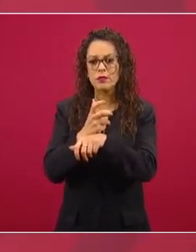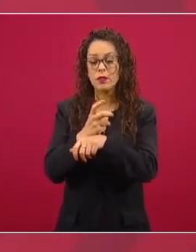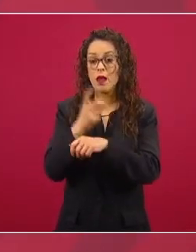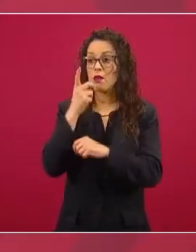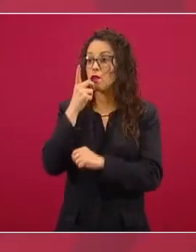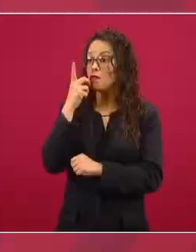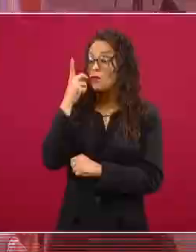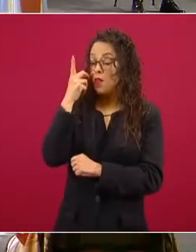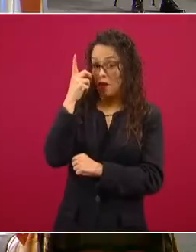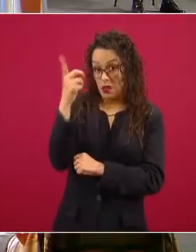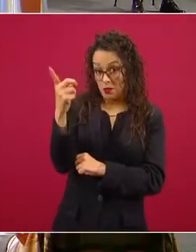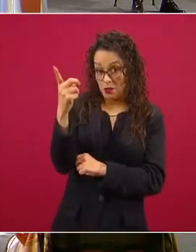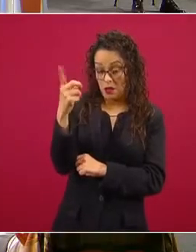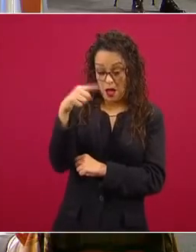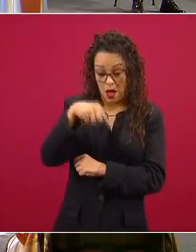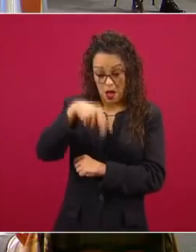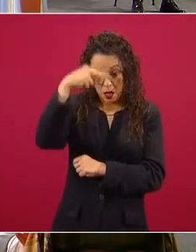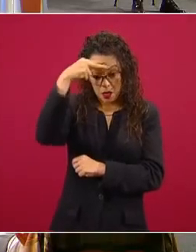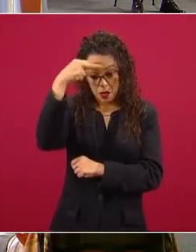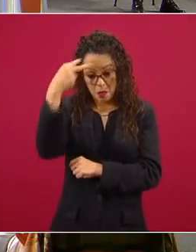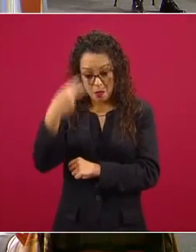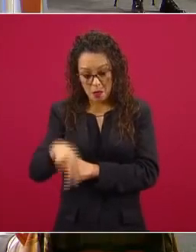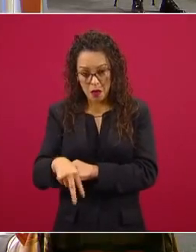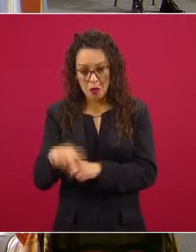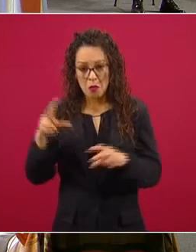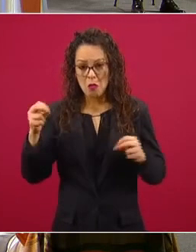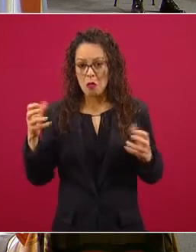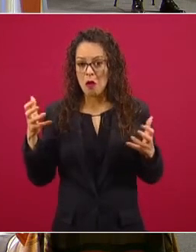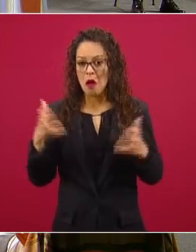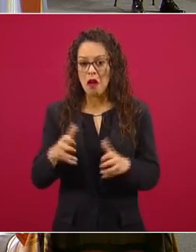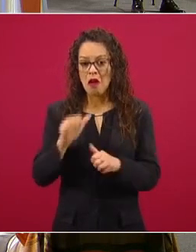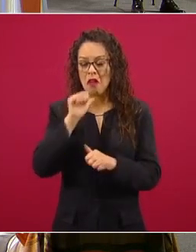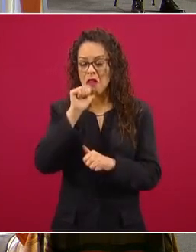se hacía nada en contra del narcotráfico.